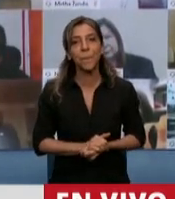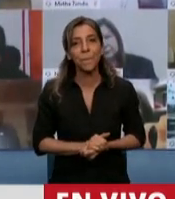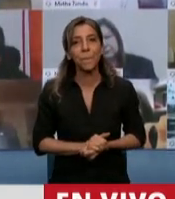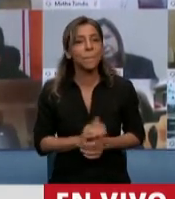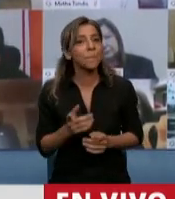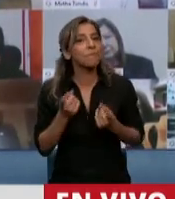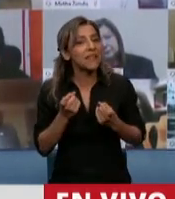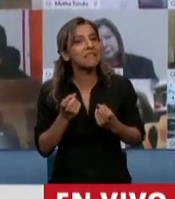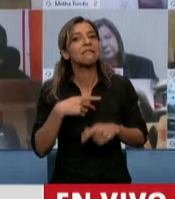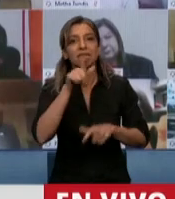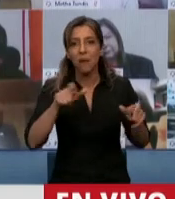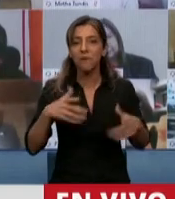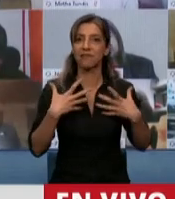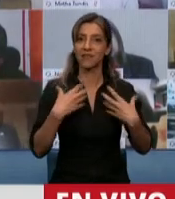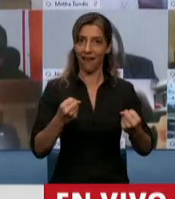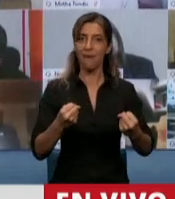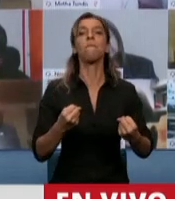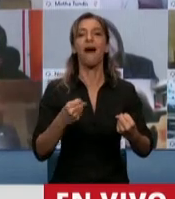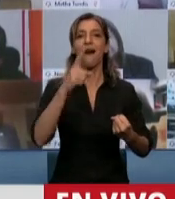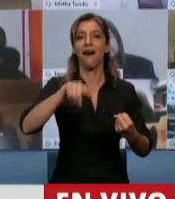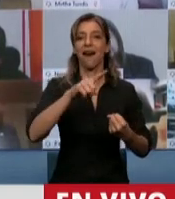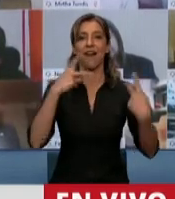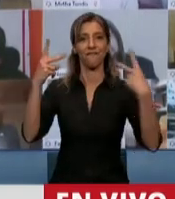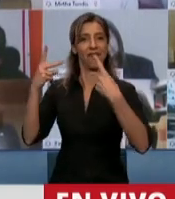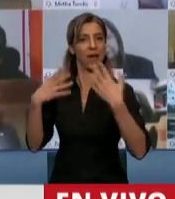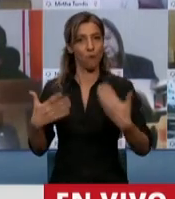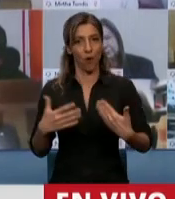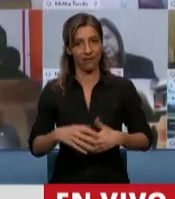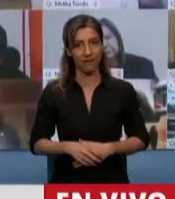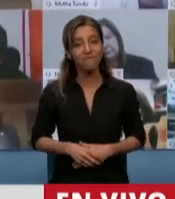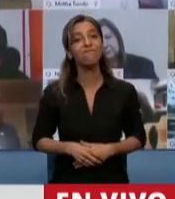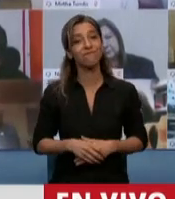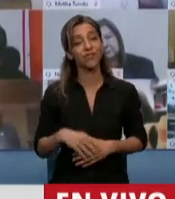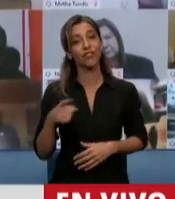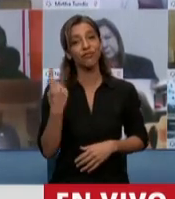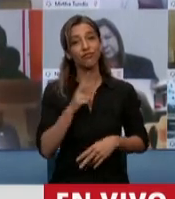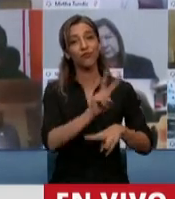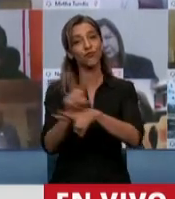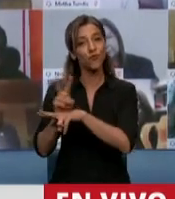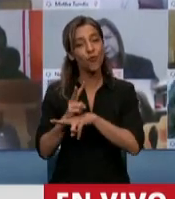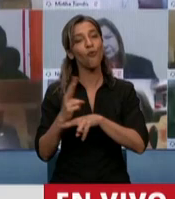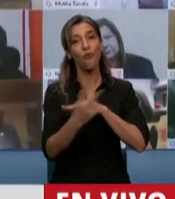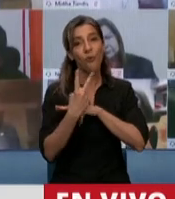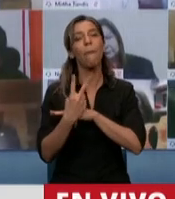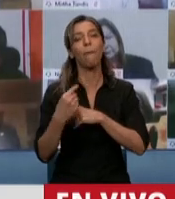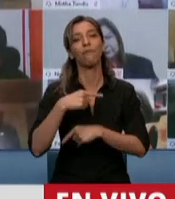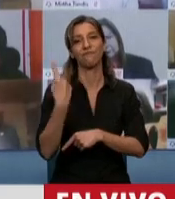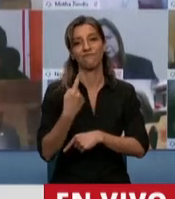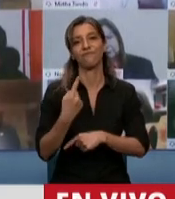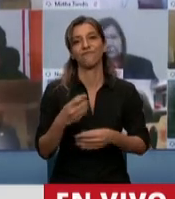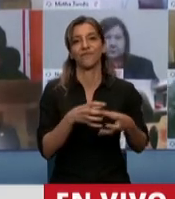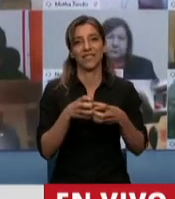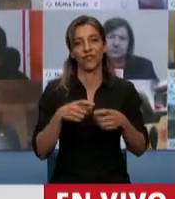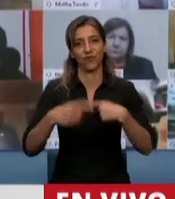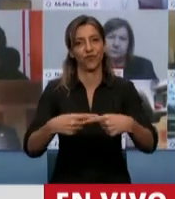Necesitamos turistas sanos y para eso tenemos que cuidarnos y seguir sesionando de esta manera responsable, porque sí se puede